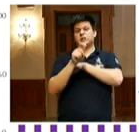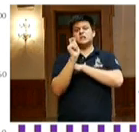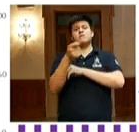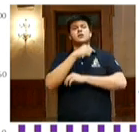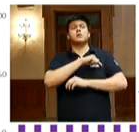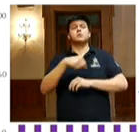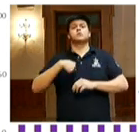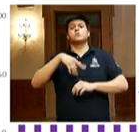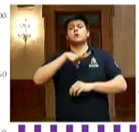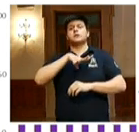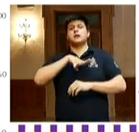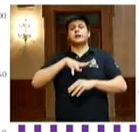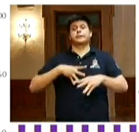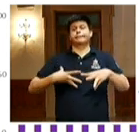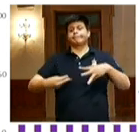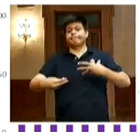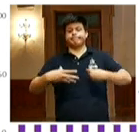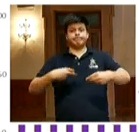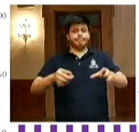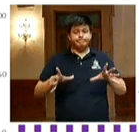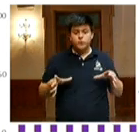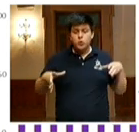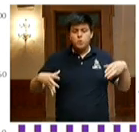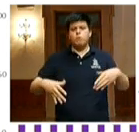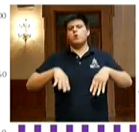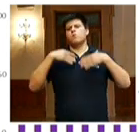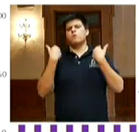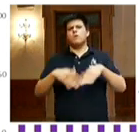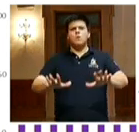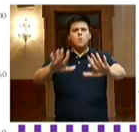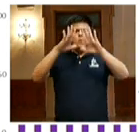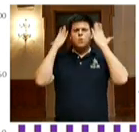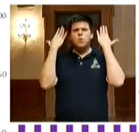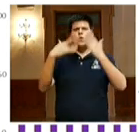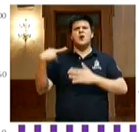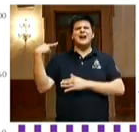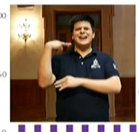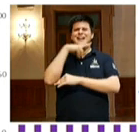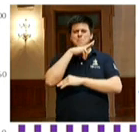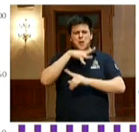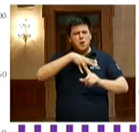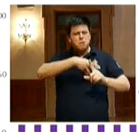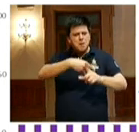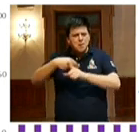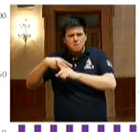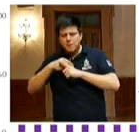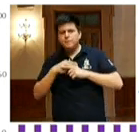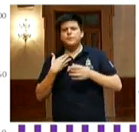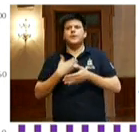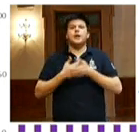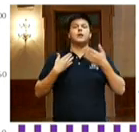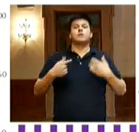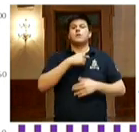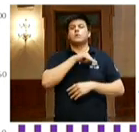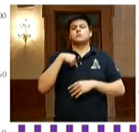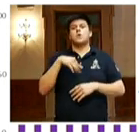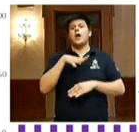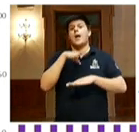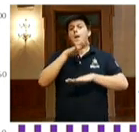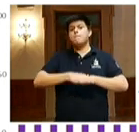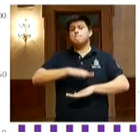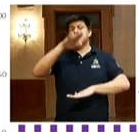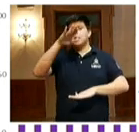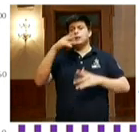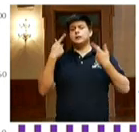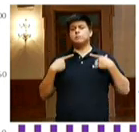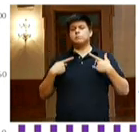una transmisión comunitaria muy acelerada todavía y por lo tanto vamos a tener más